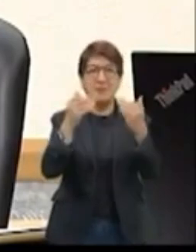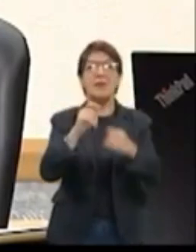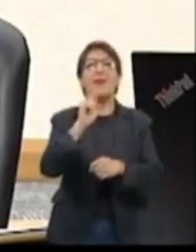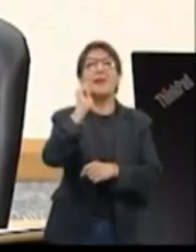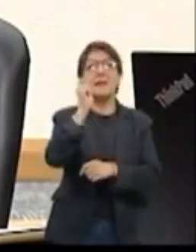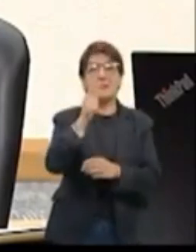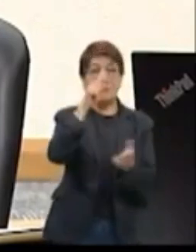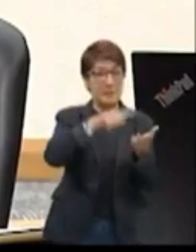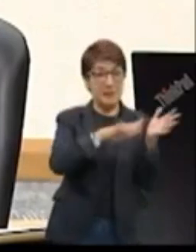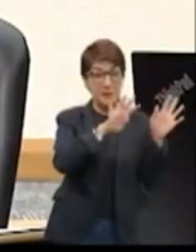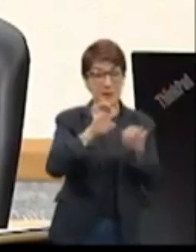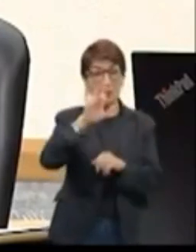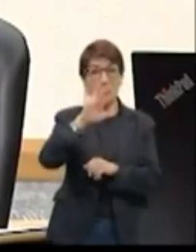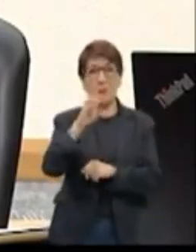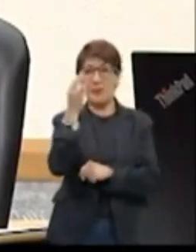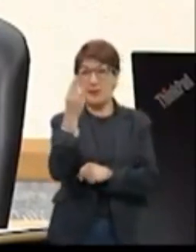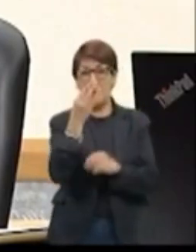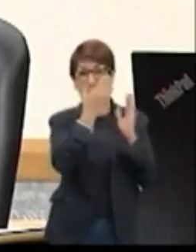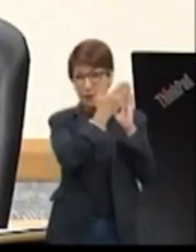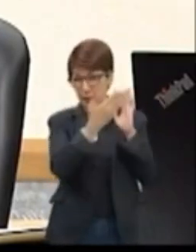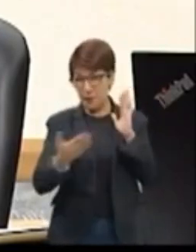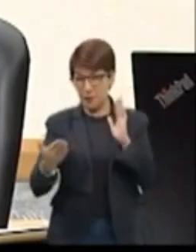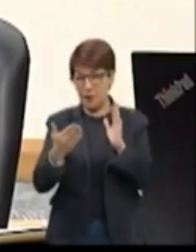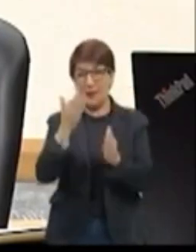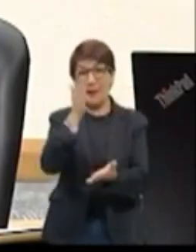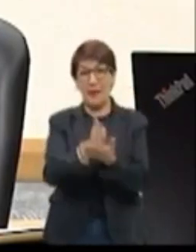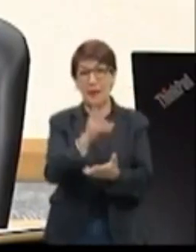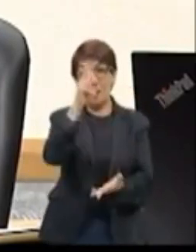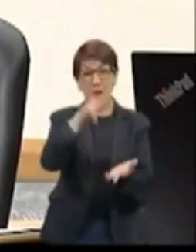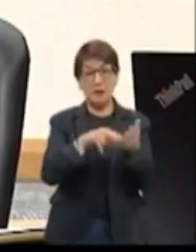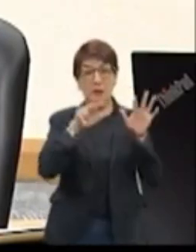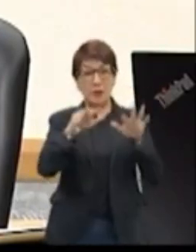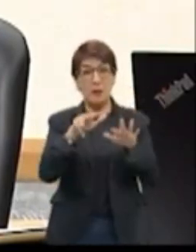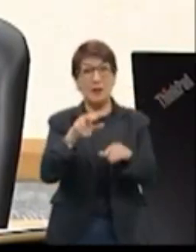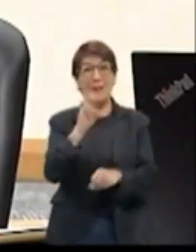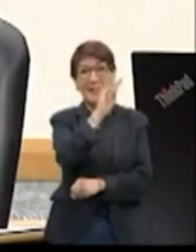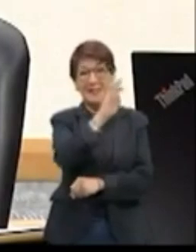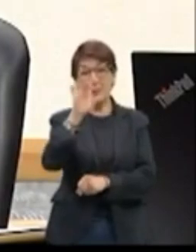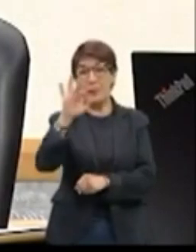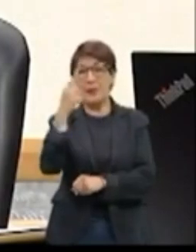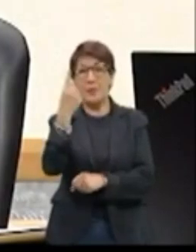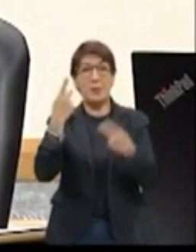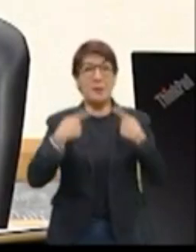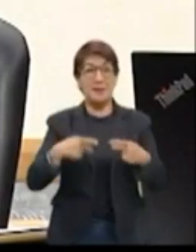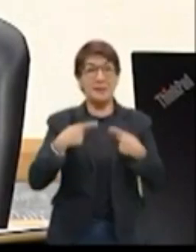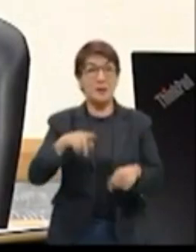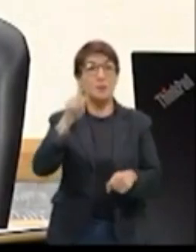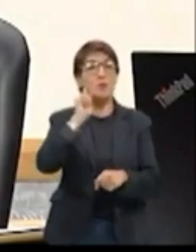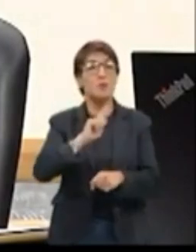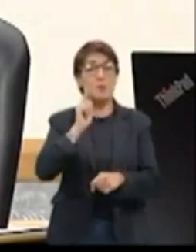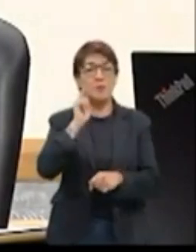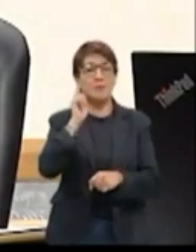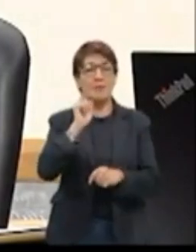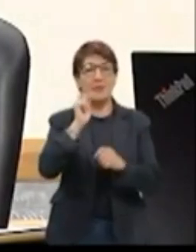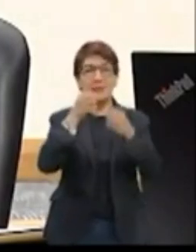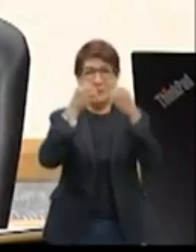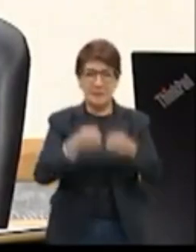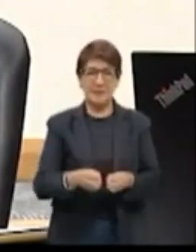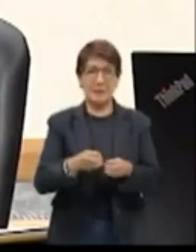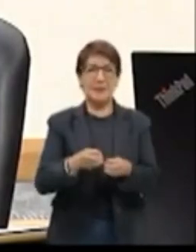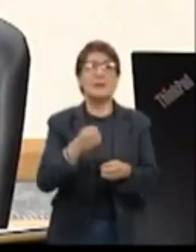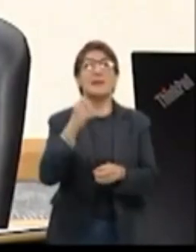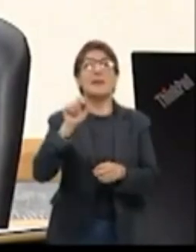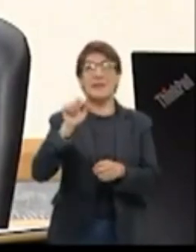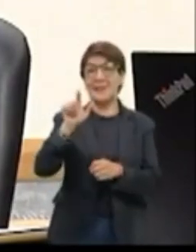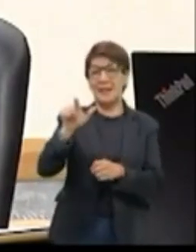el arbitraje político, eso sí pone en riesgo la solidez, el liderazgo de la institución. La gente requiere ver